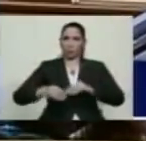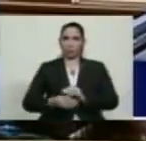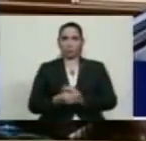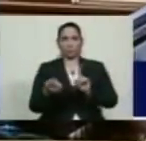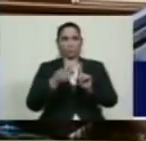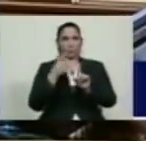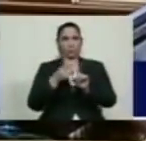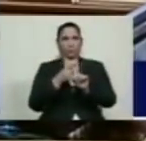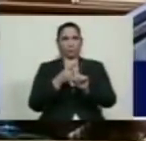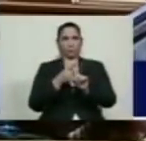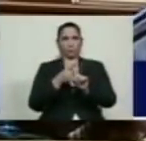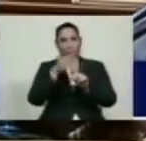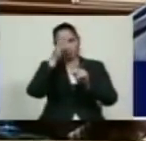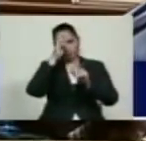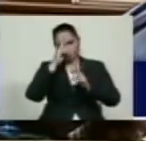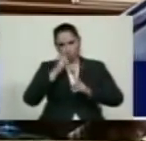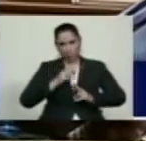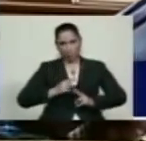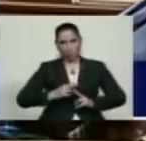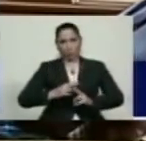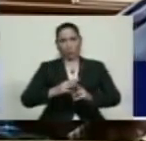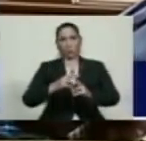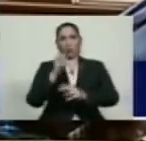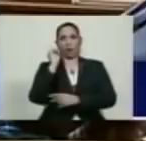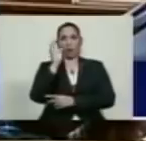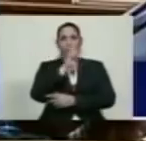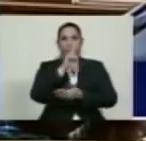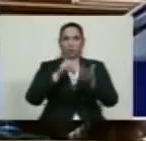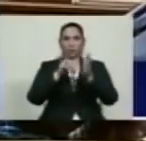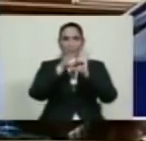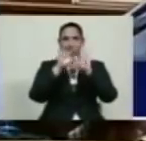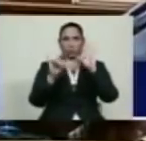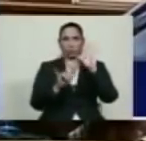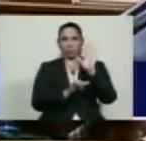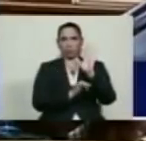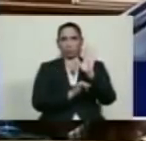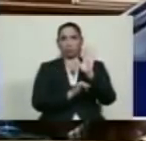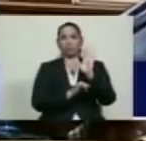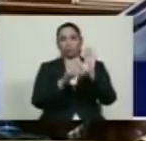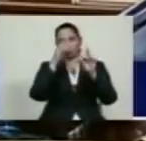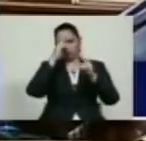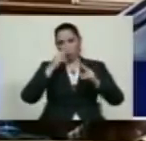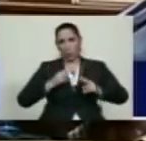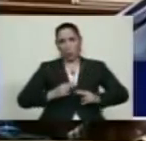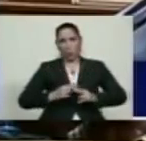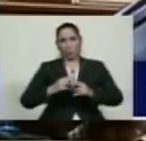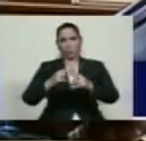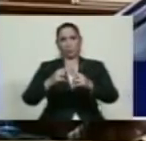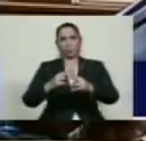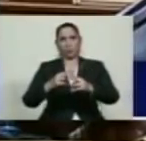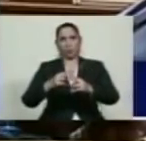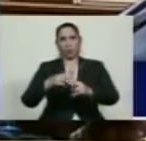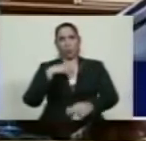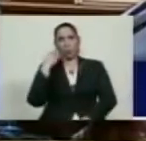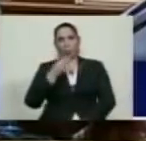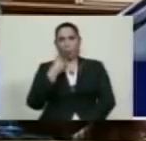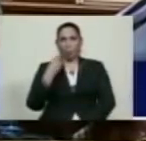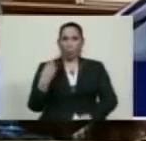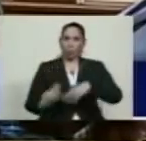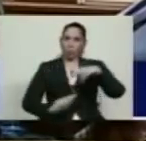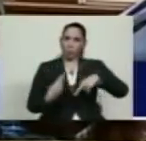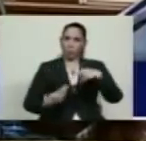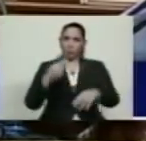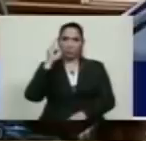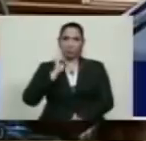primero, rendir desde esta Asamblea Nacional Constituyente este homenaje al joven bolivariano y revolucionario Juan